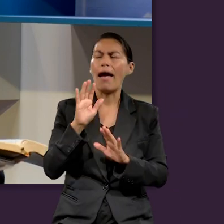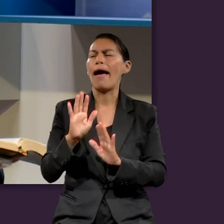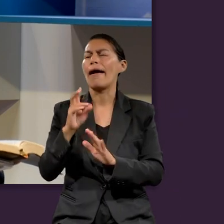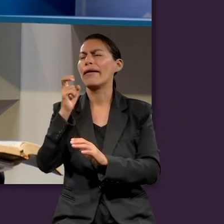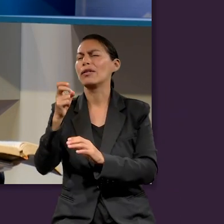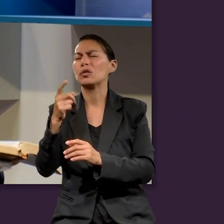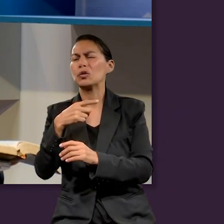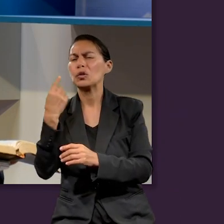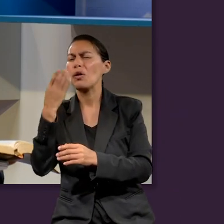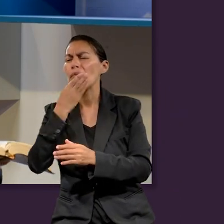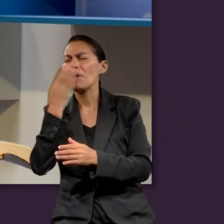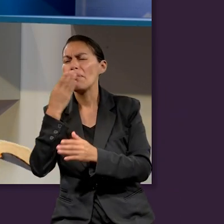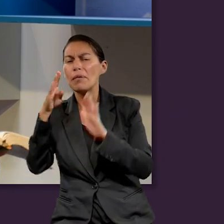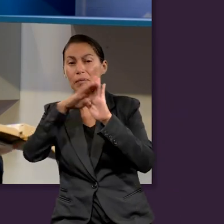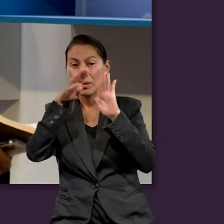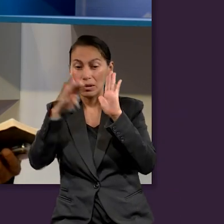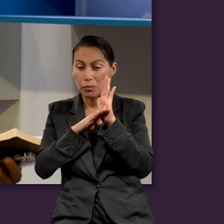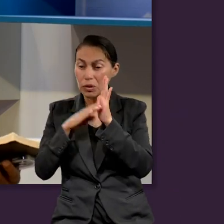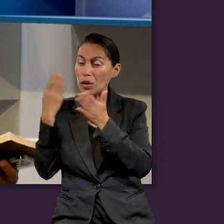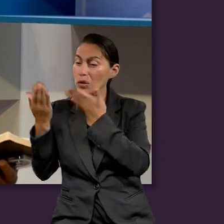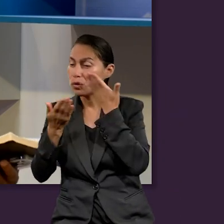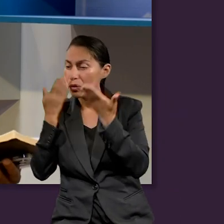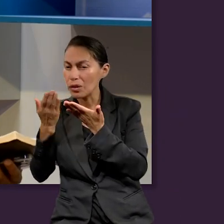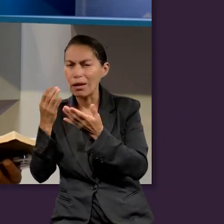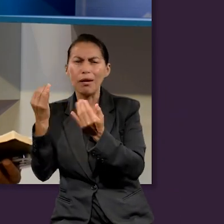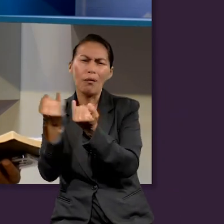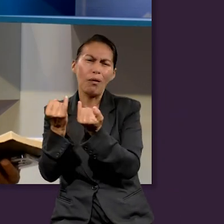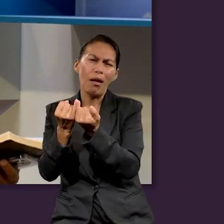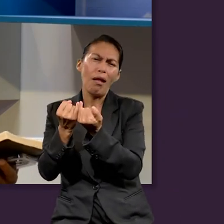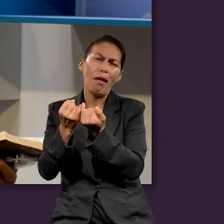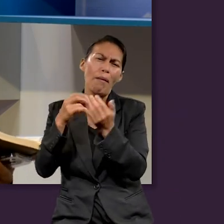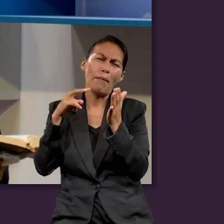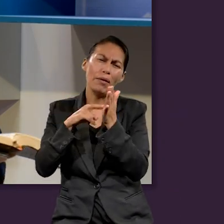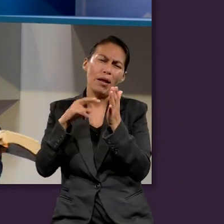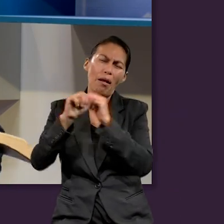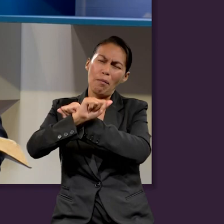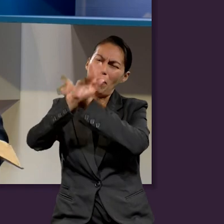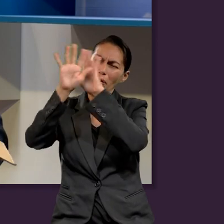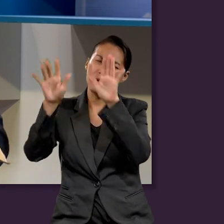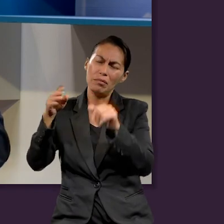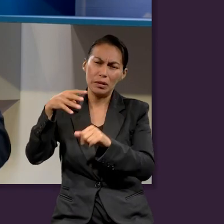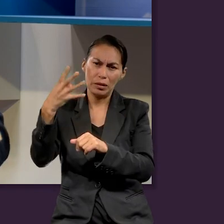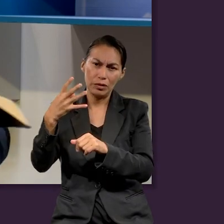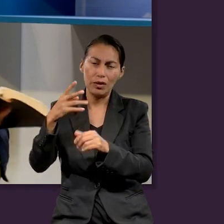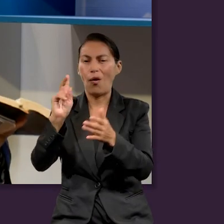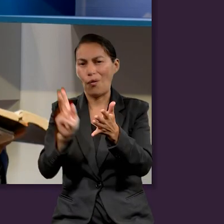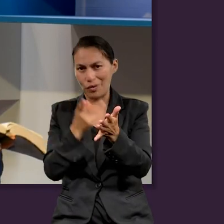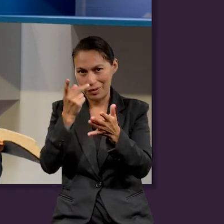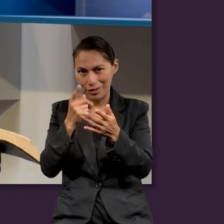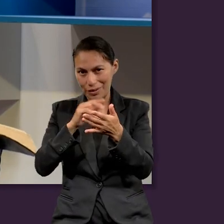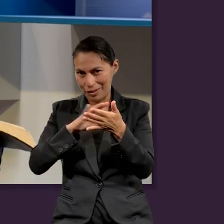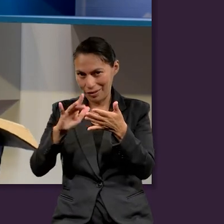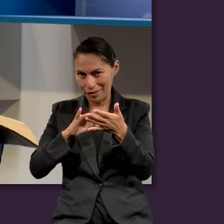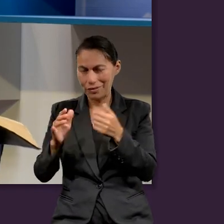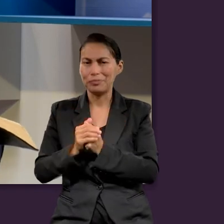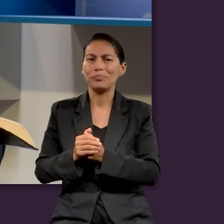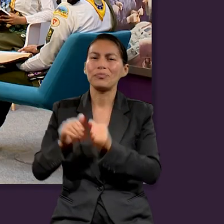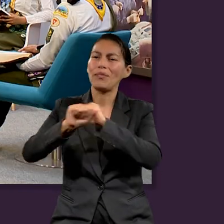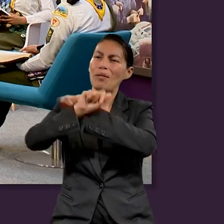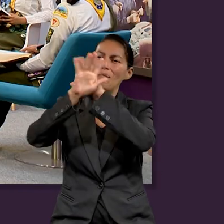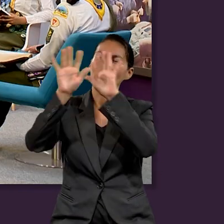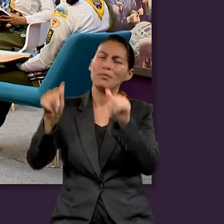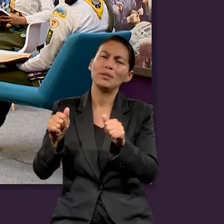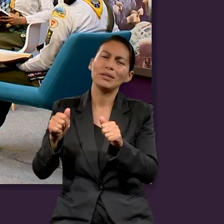es decir estudiar regresando al mismo texto de Apocalipsis 14 podemos leerlo una vez más a ver qué otra lecciónes encontramos